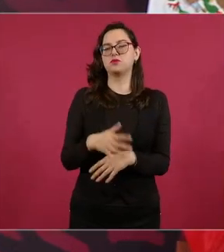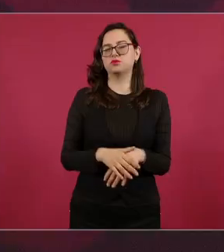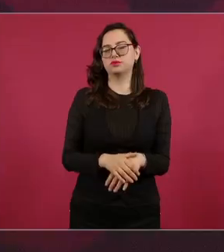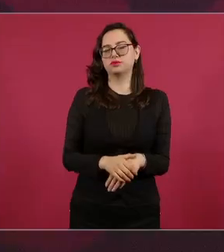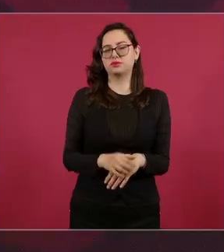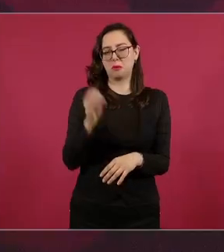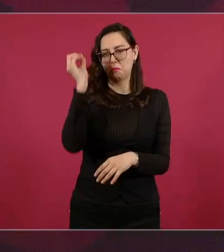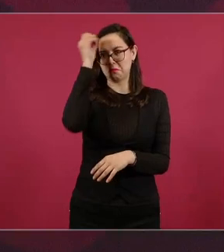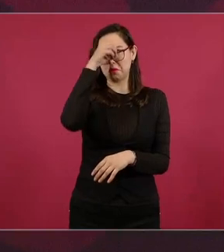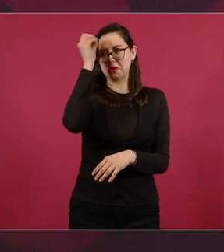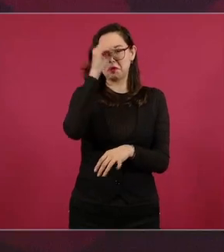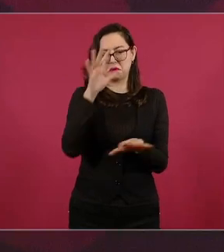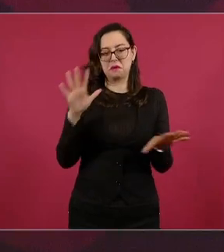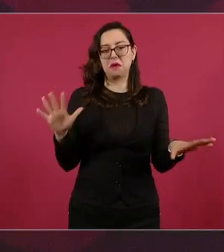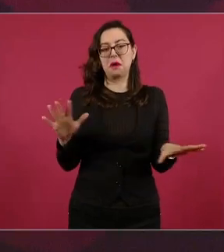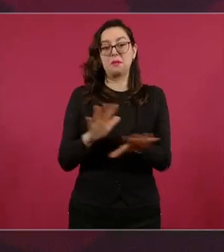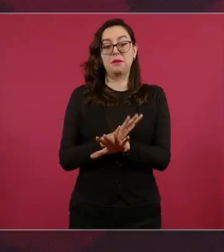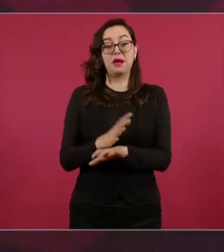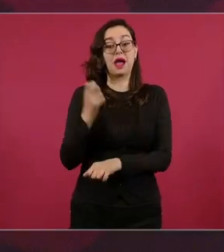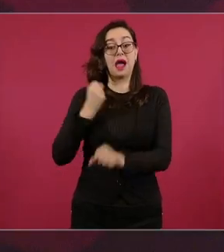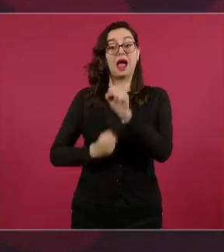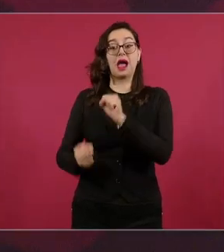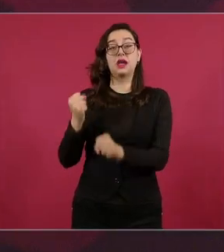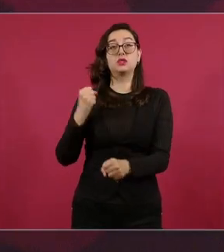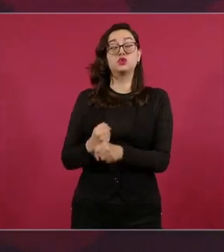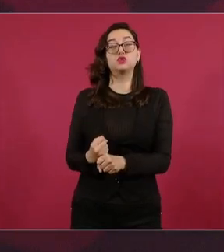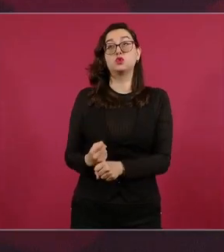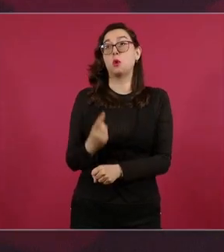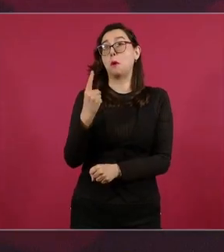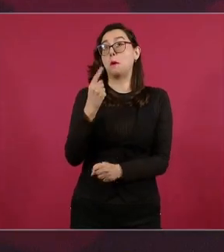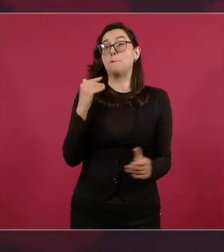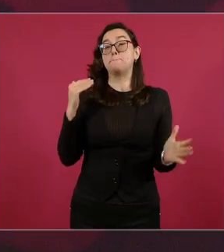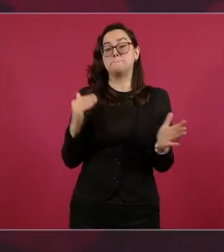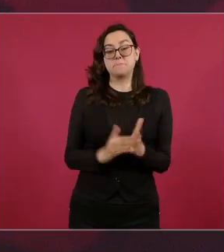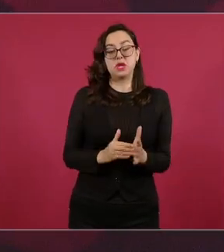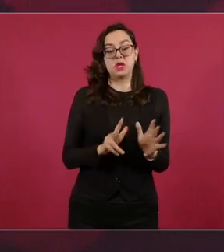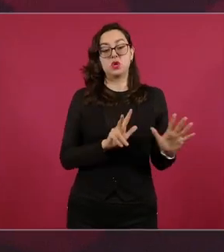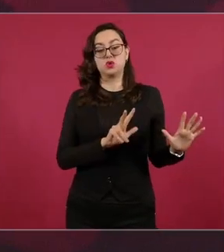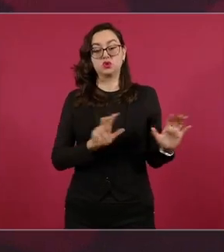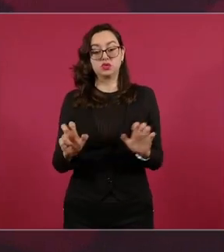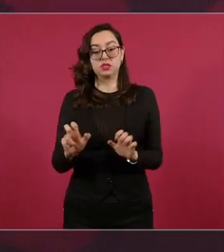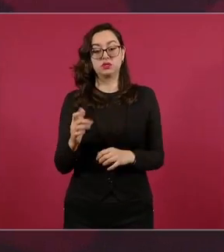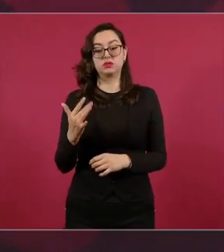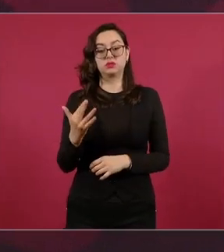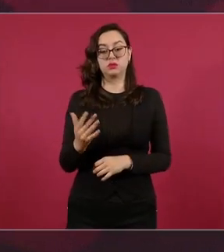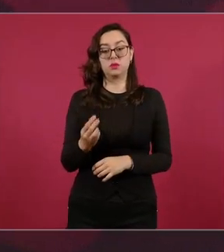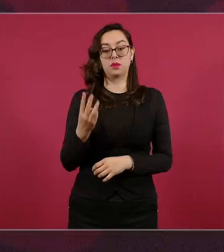Estoy hablando de mil ochocientos cincuenta y tres,